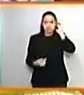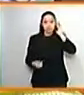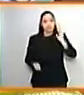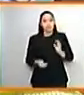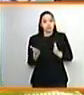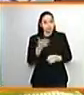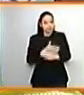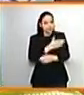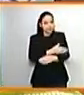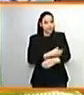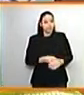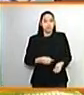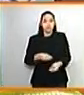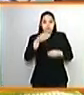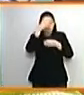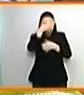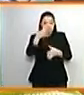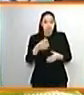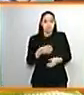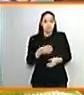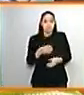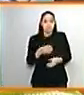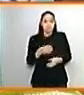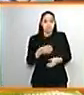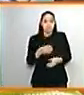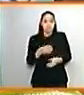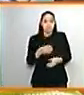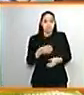Pero antes déjenme contarles que en el sorteo del día de ayer